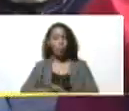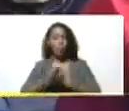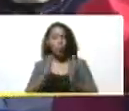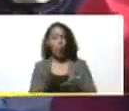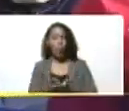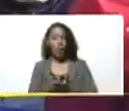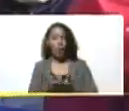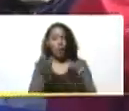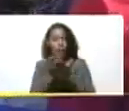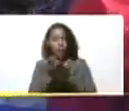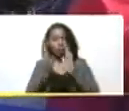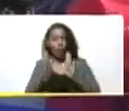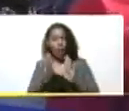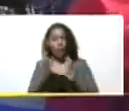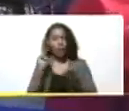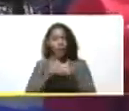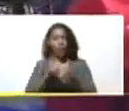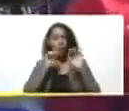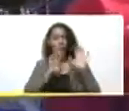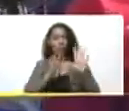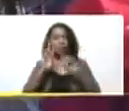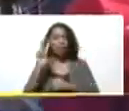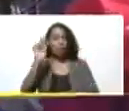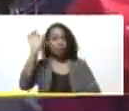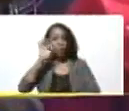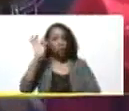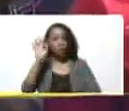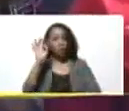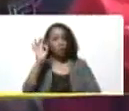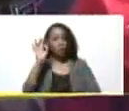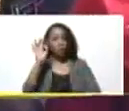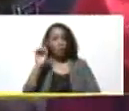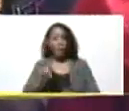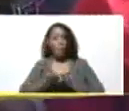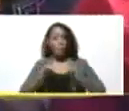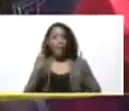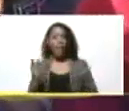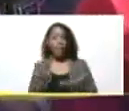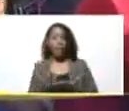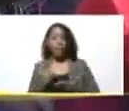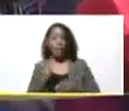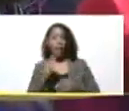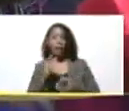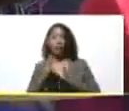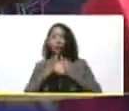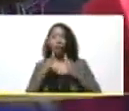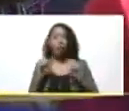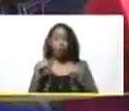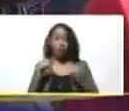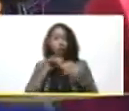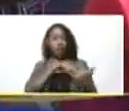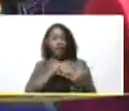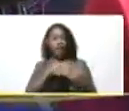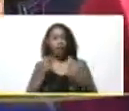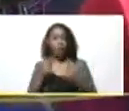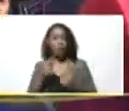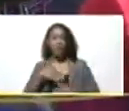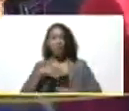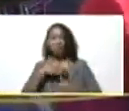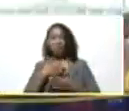la escolaridad ha llegado al 92%, con pandemia y todo, con guerra económica.